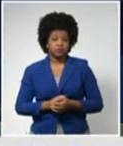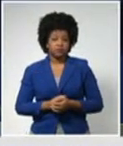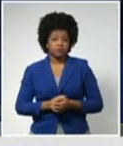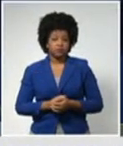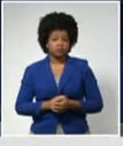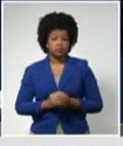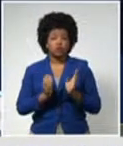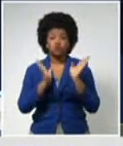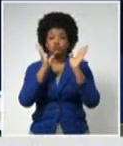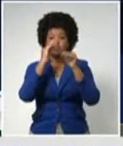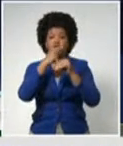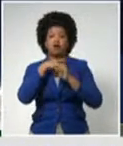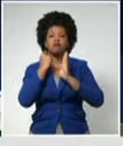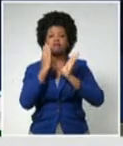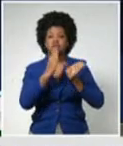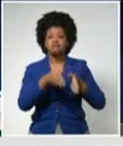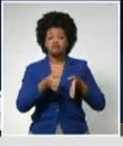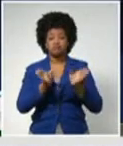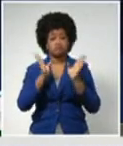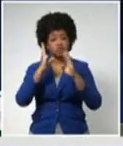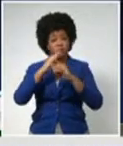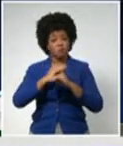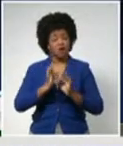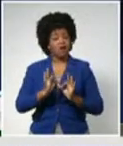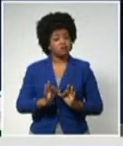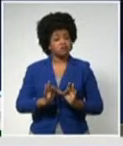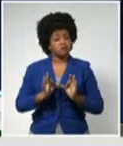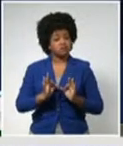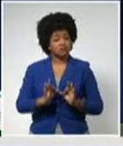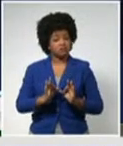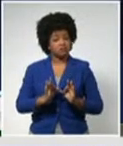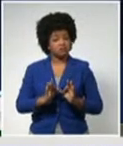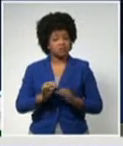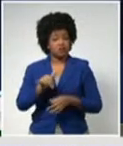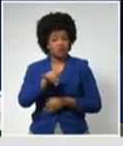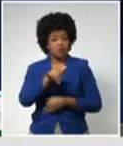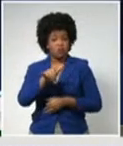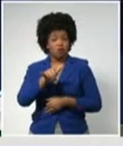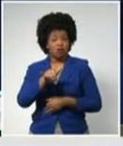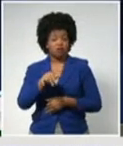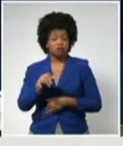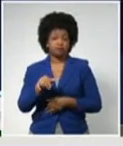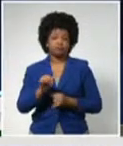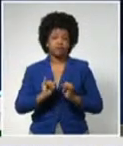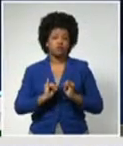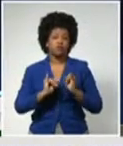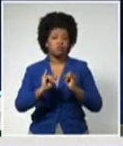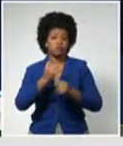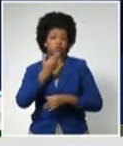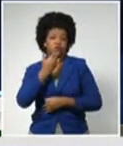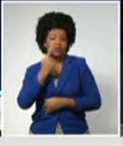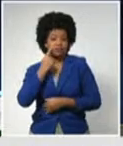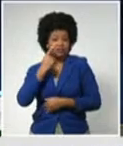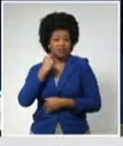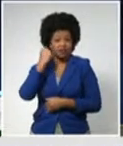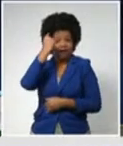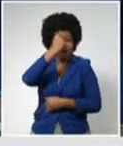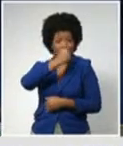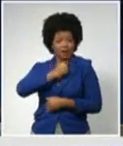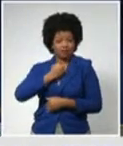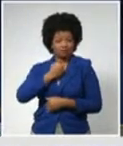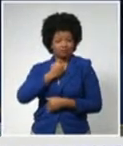ningún fallecido, eso siempre, como me han dicho algunas personas, se nota en su cara muchas veces, ningún